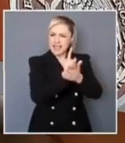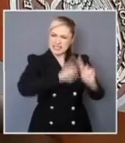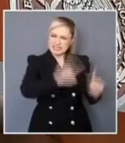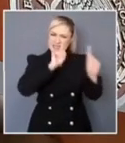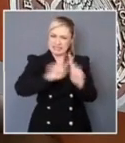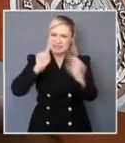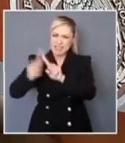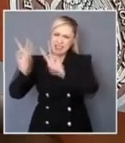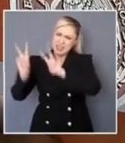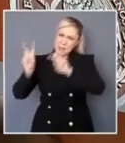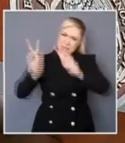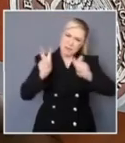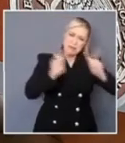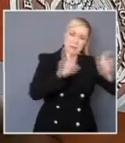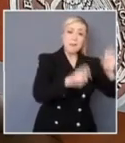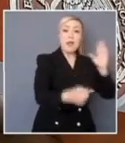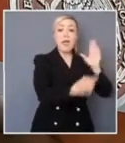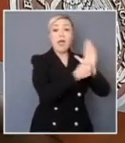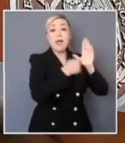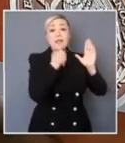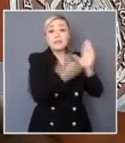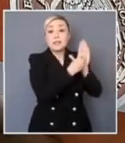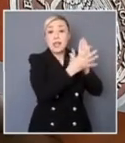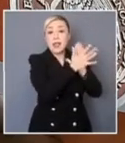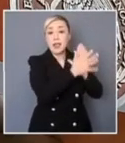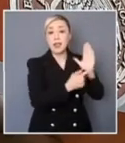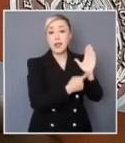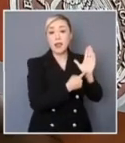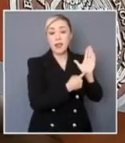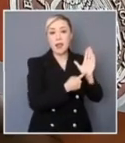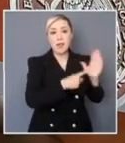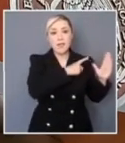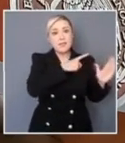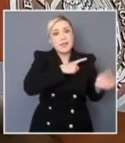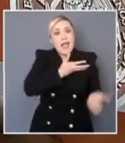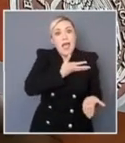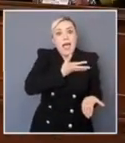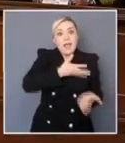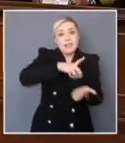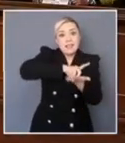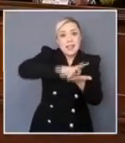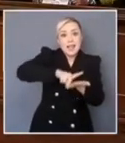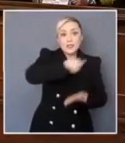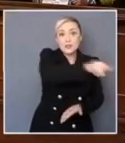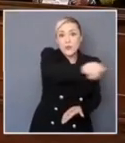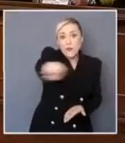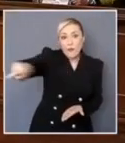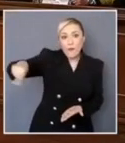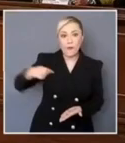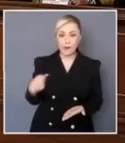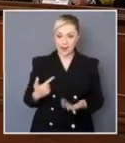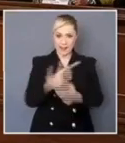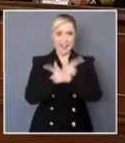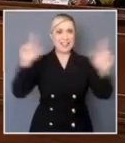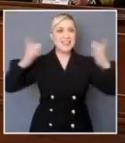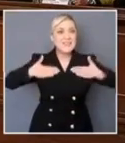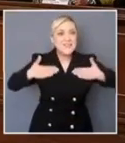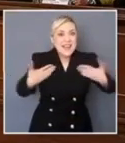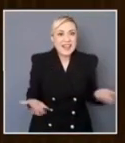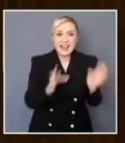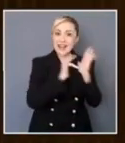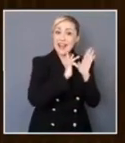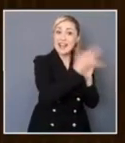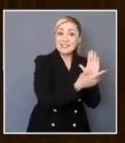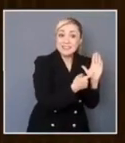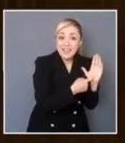En ella están plasmados nuestros derechos y nuestras libertades. En la Constitución está